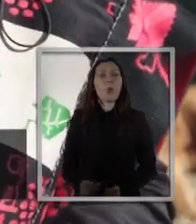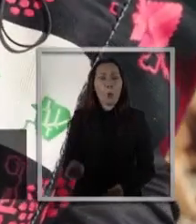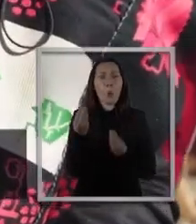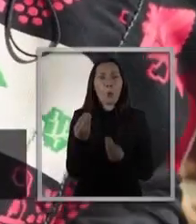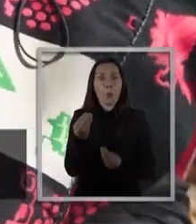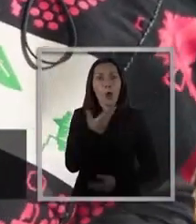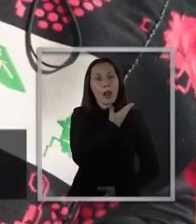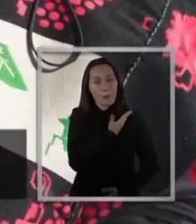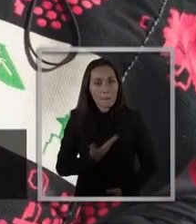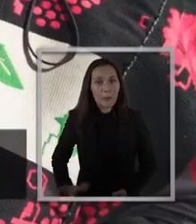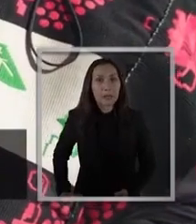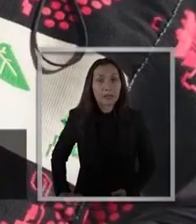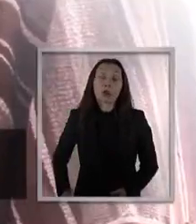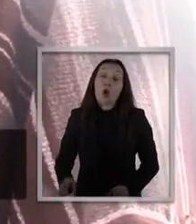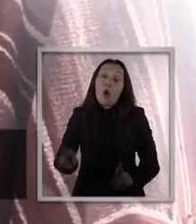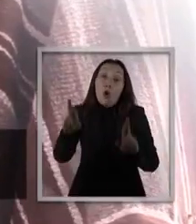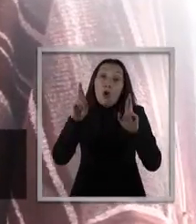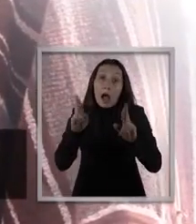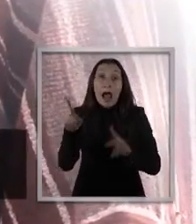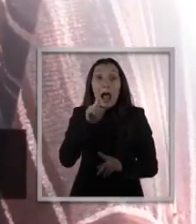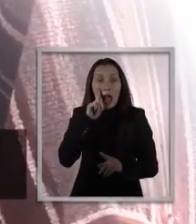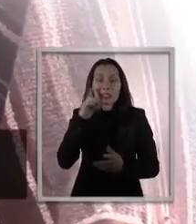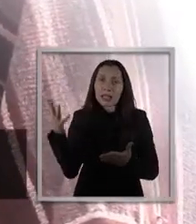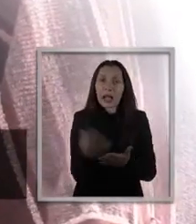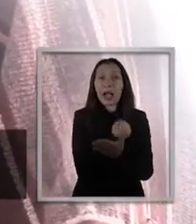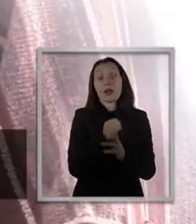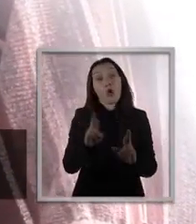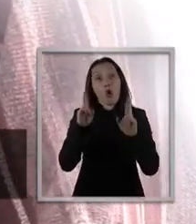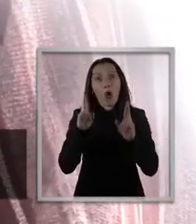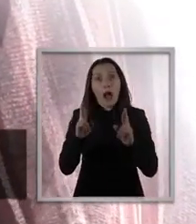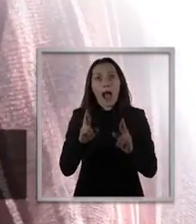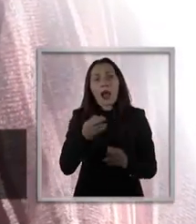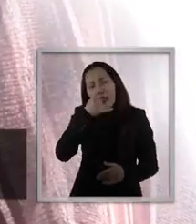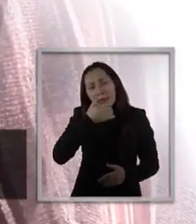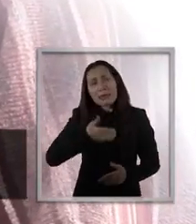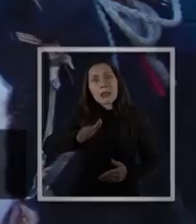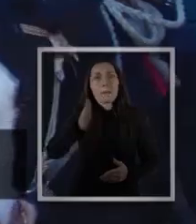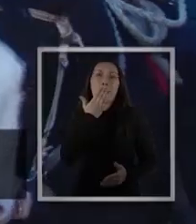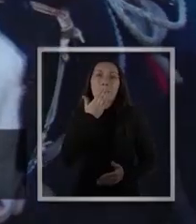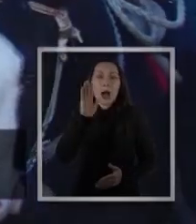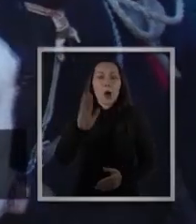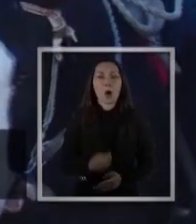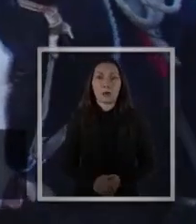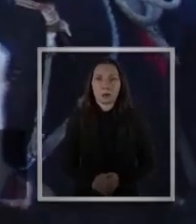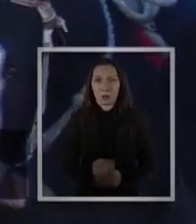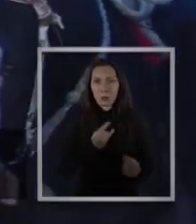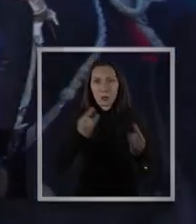presidente. Así que ojalá que lo saquemos. Ojalá que vengan tiempos mejores. ¡Sí!